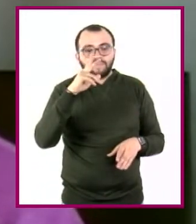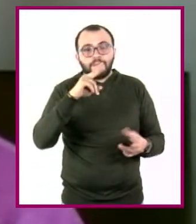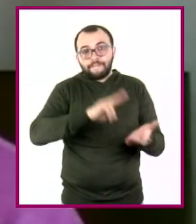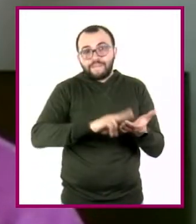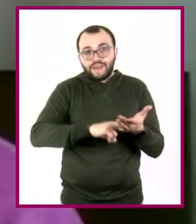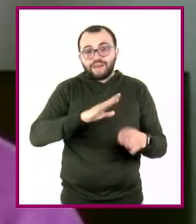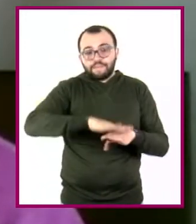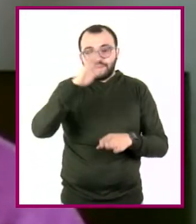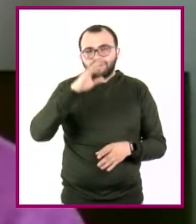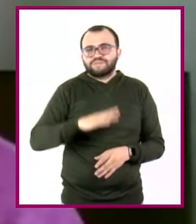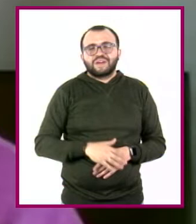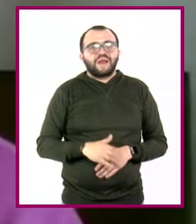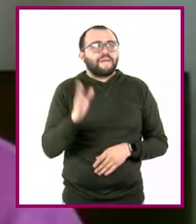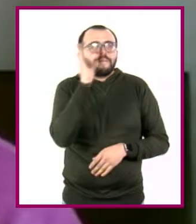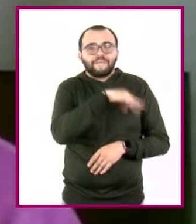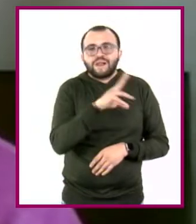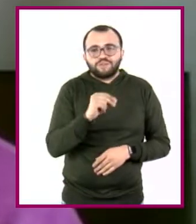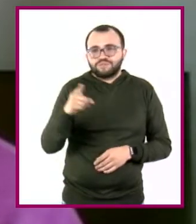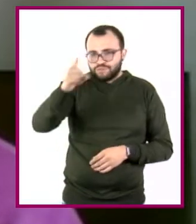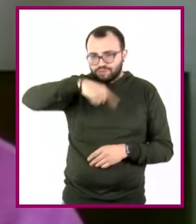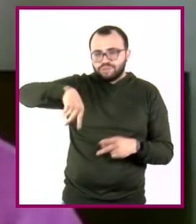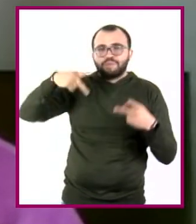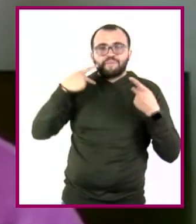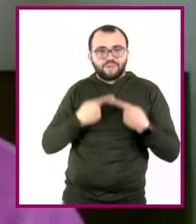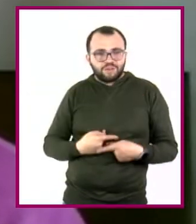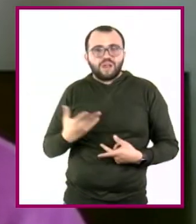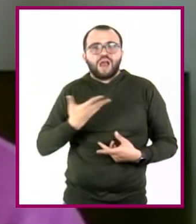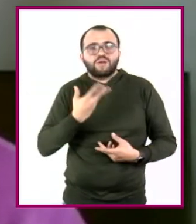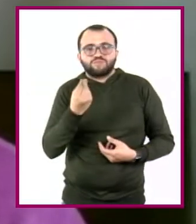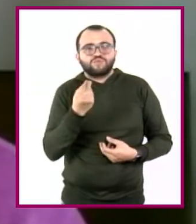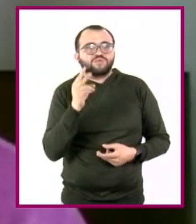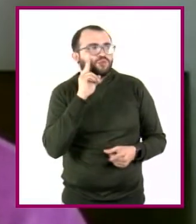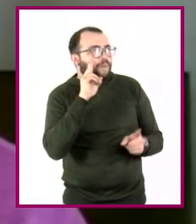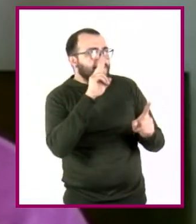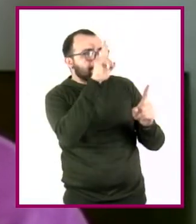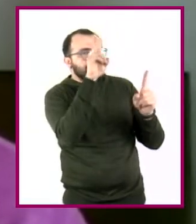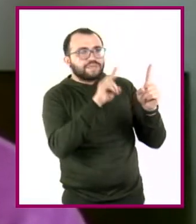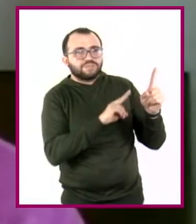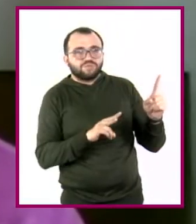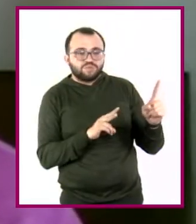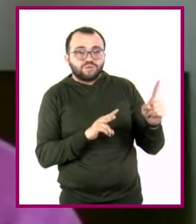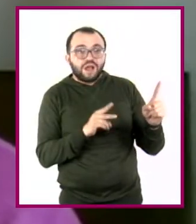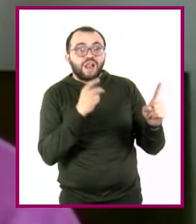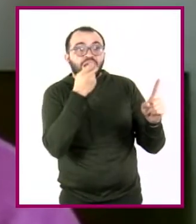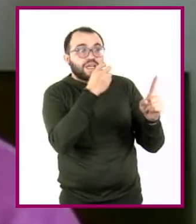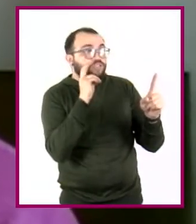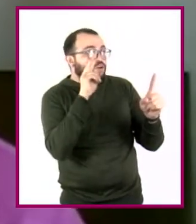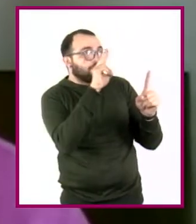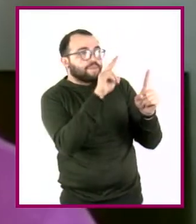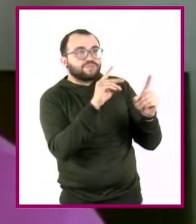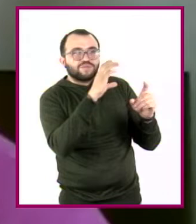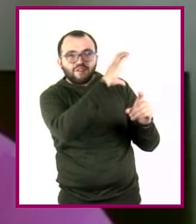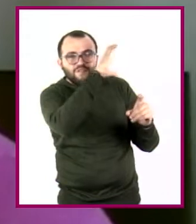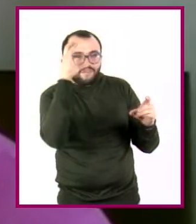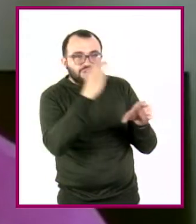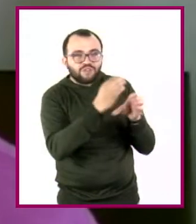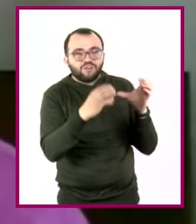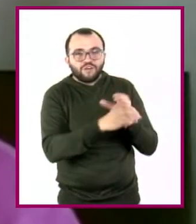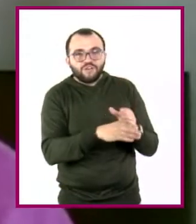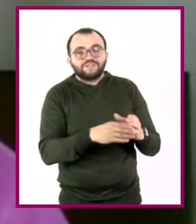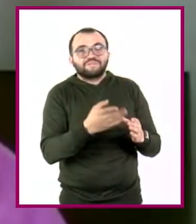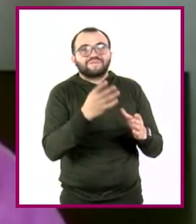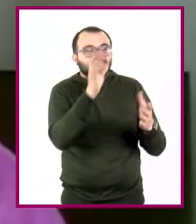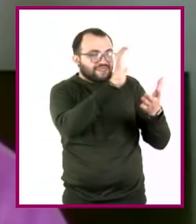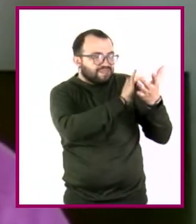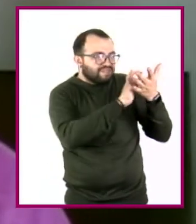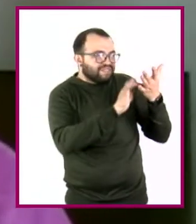Muchas personas somos muy visuales y cuando vemos una imagen esto puede tener más impacto que un texto. El texto puede parecer monótono para